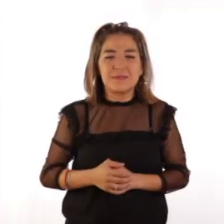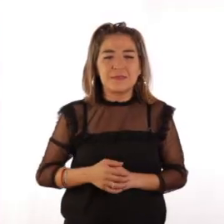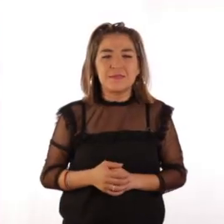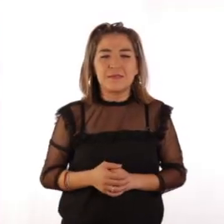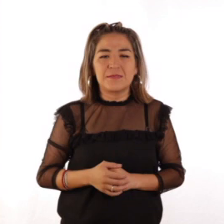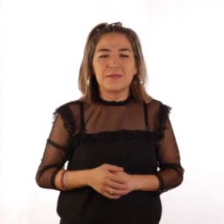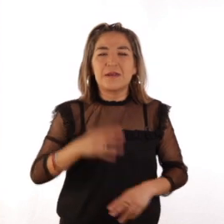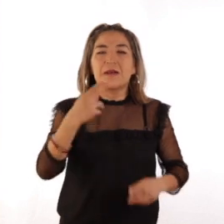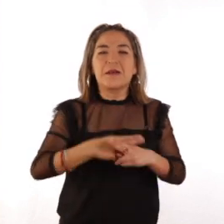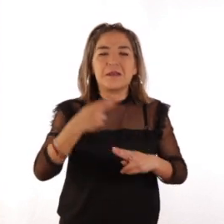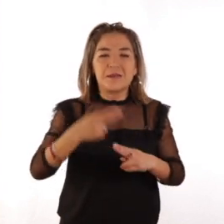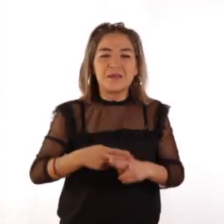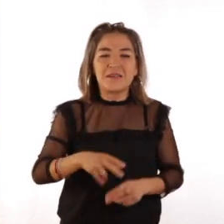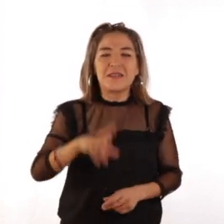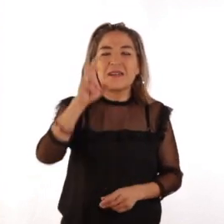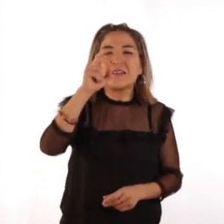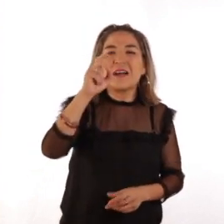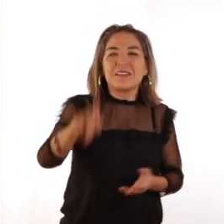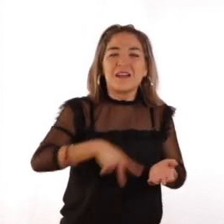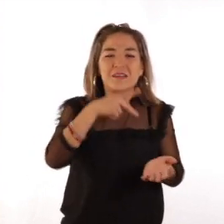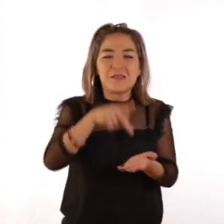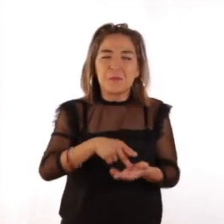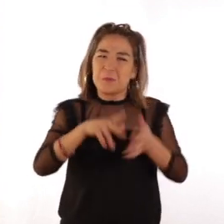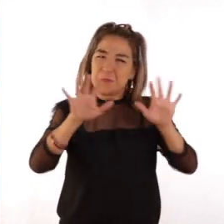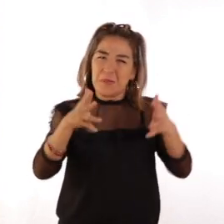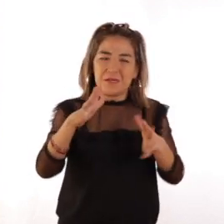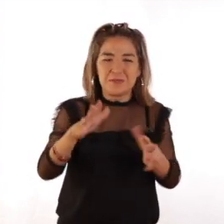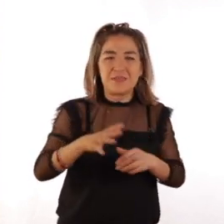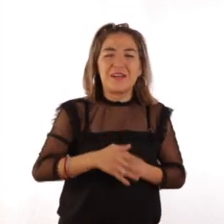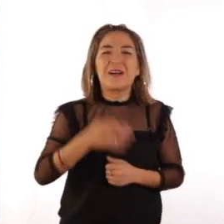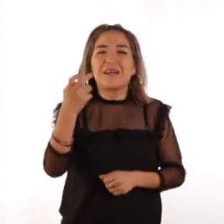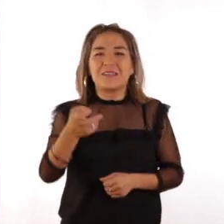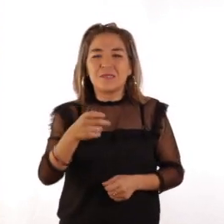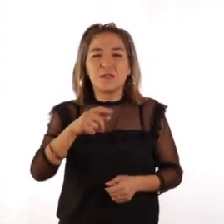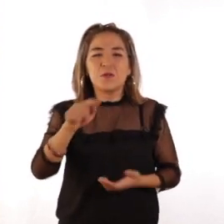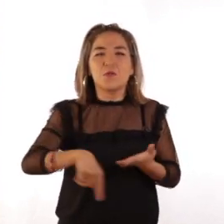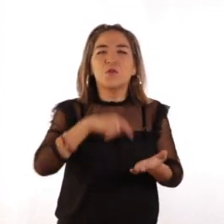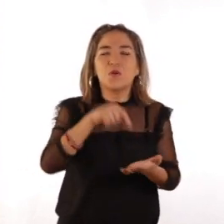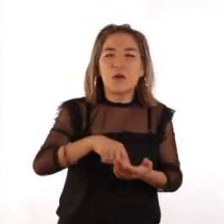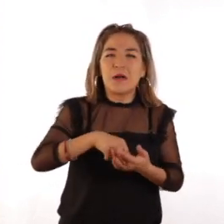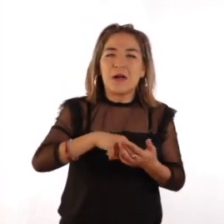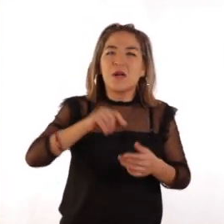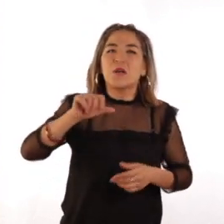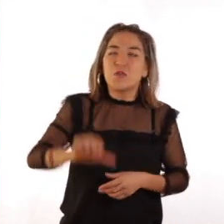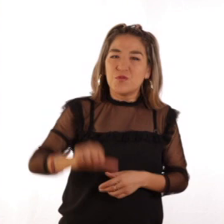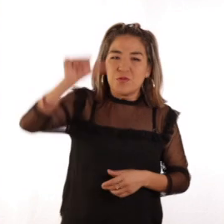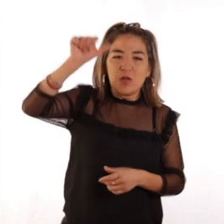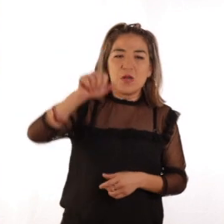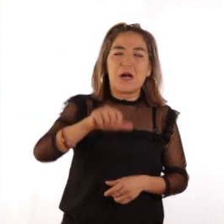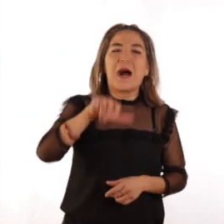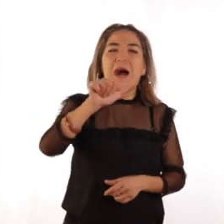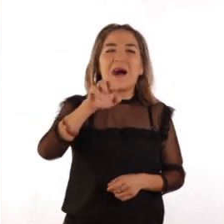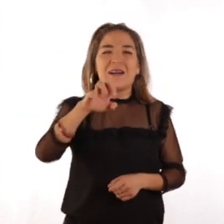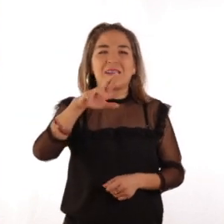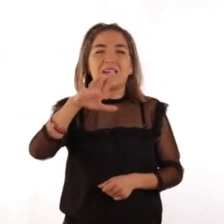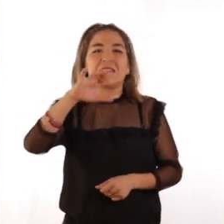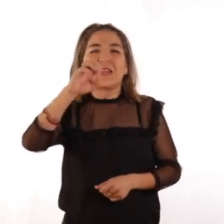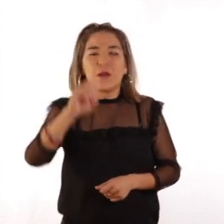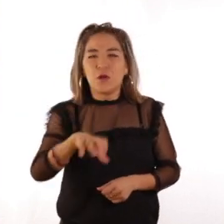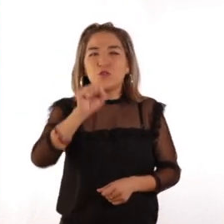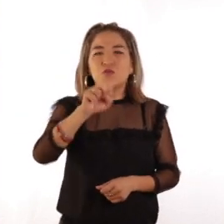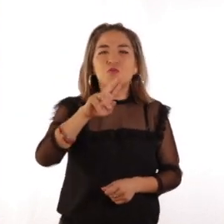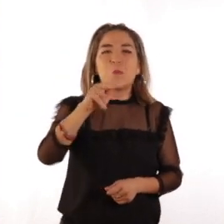ahí hasta los 30 kilómetros más o menos se le llama espacio aéreo superior, aun